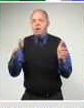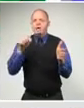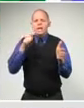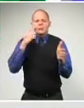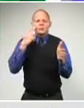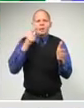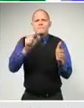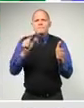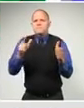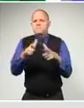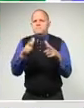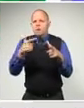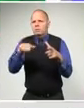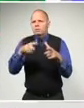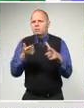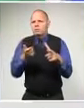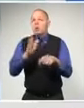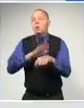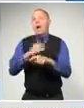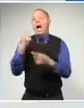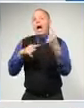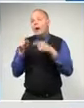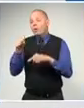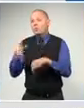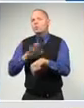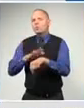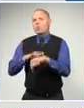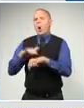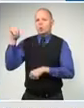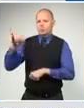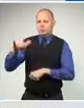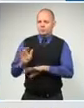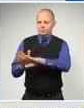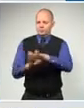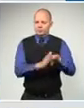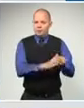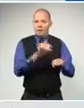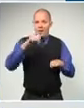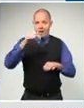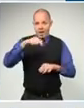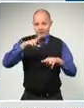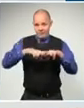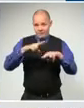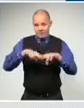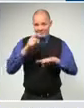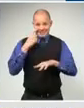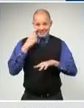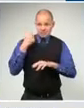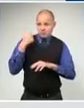Por provincias, La Habana nuevamente con el